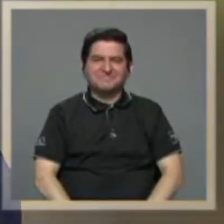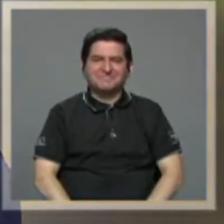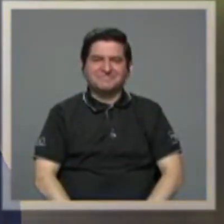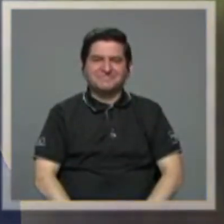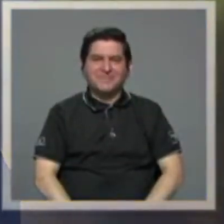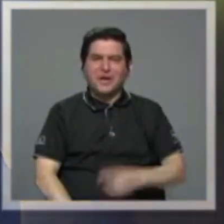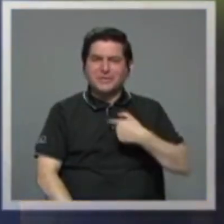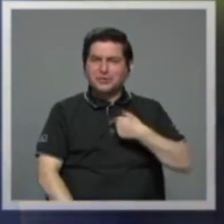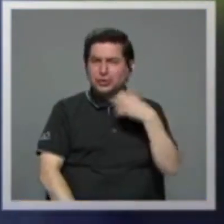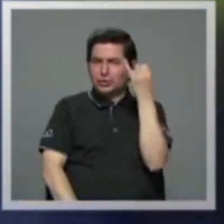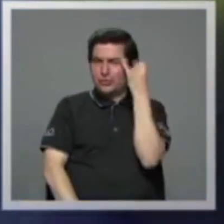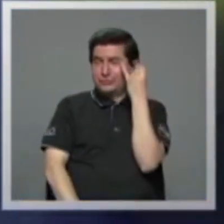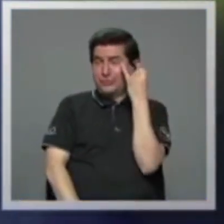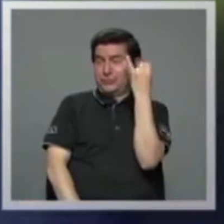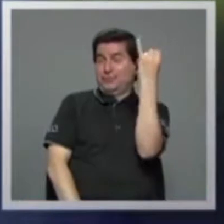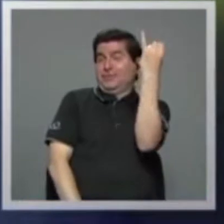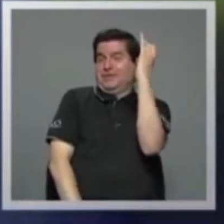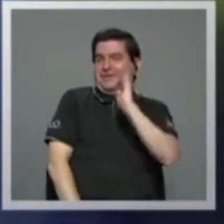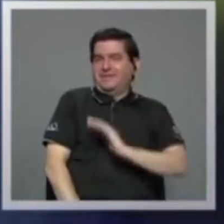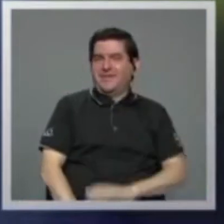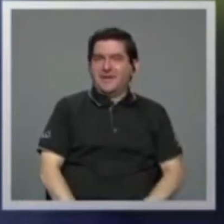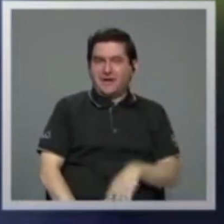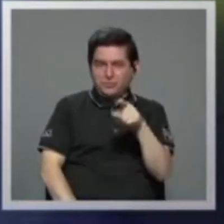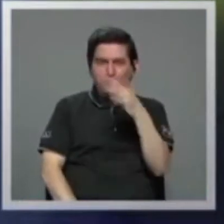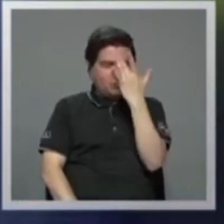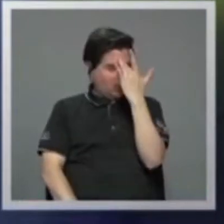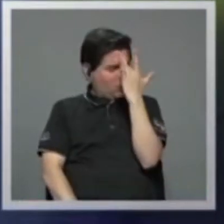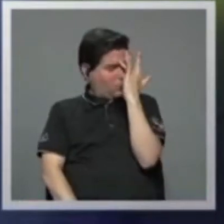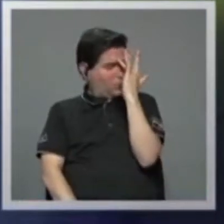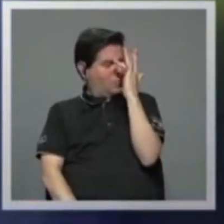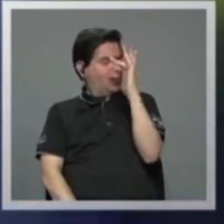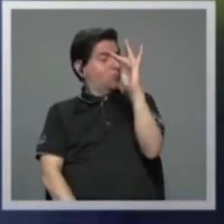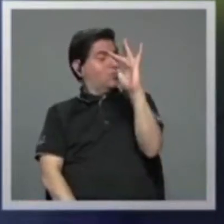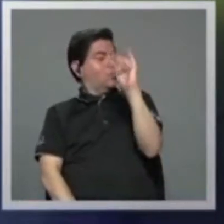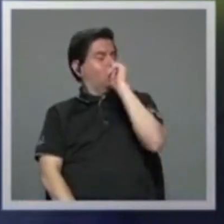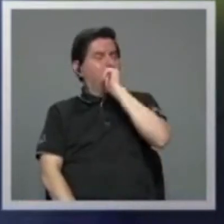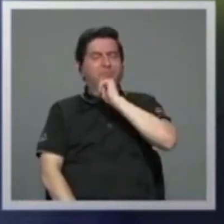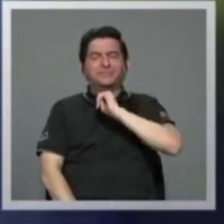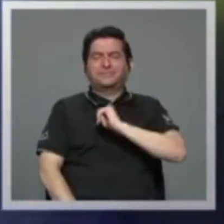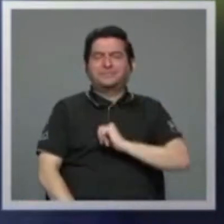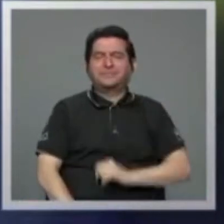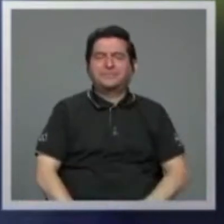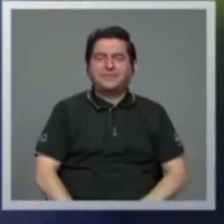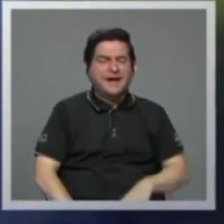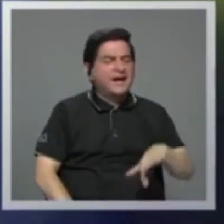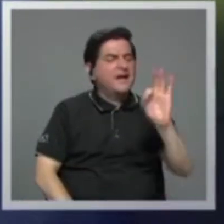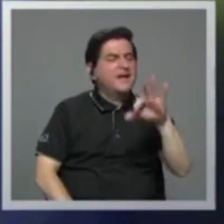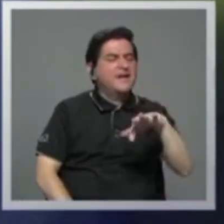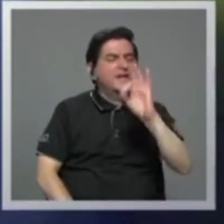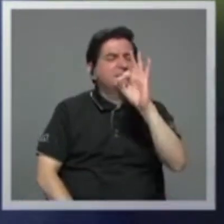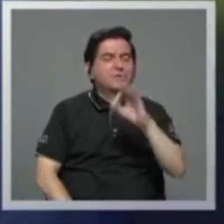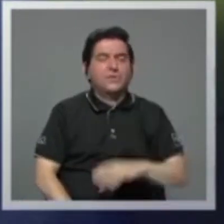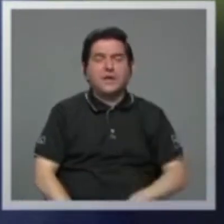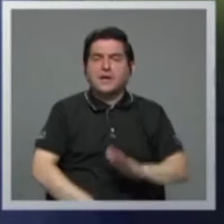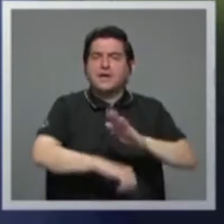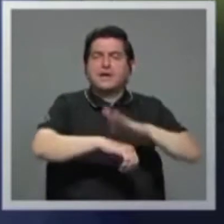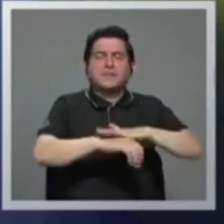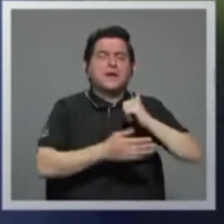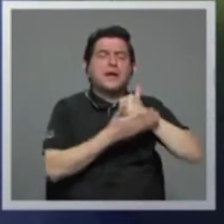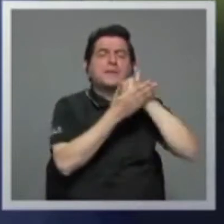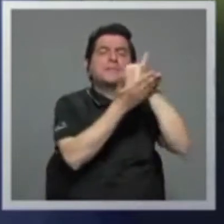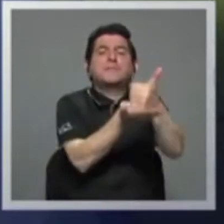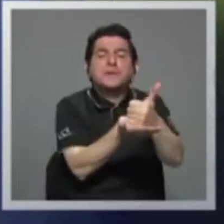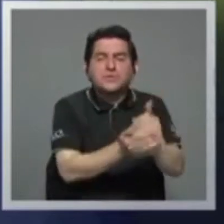Me da la impresión de que tuvo la enorme inteligencia de escoger y dejarse ayudar por